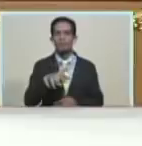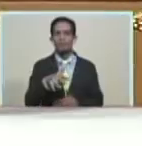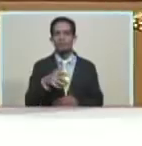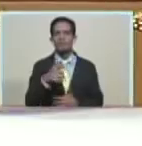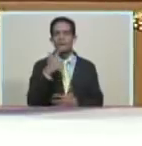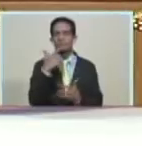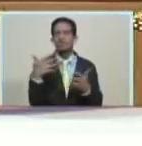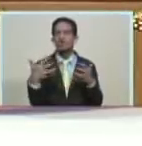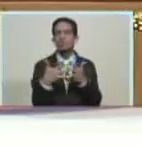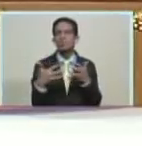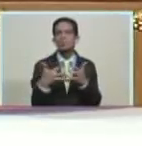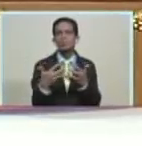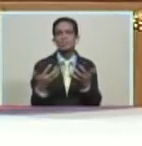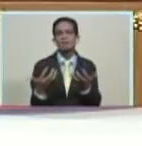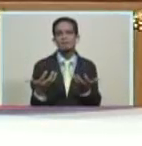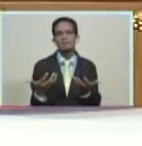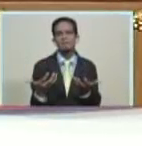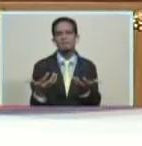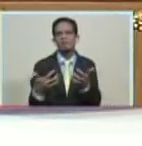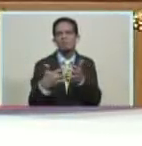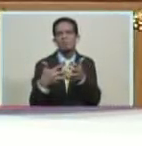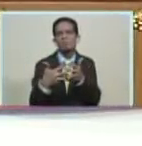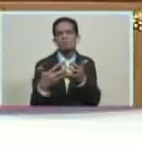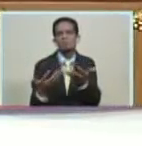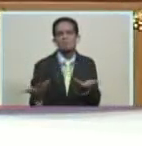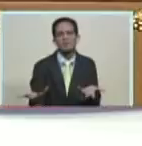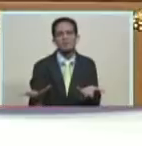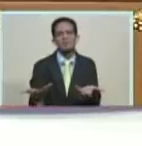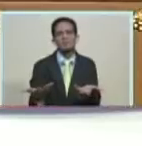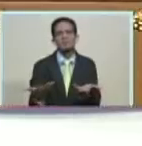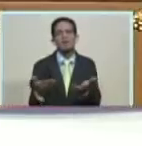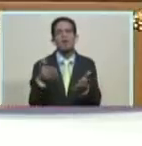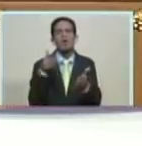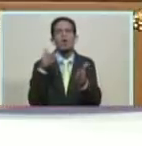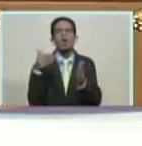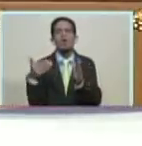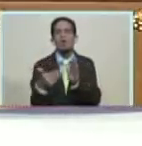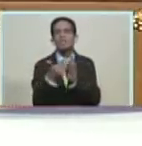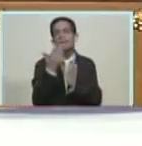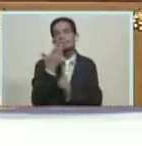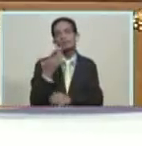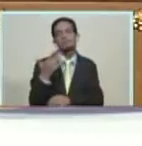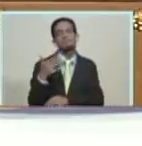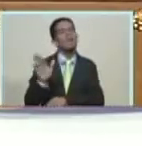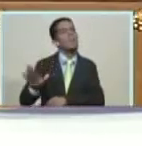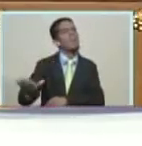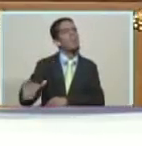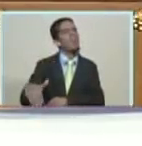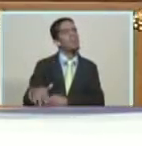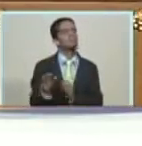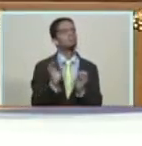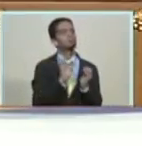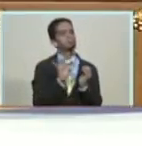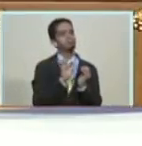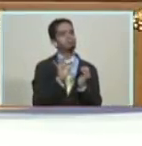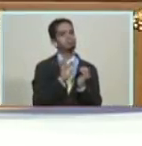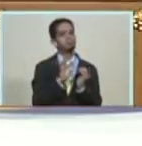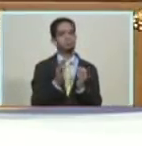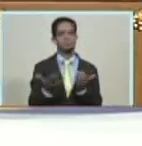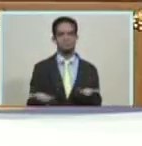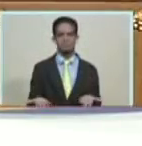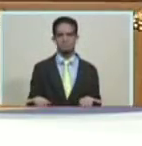la lucha contra el minimalismo, la lucha contra el burocratismo y la lucha contra la corrupción.